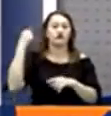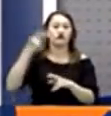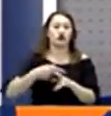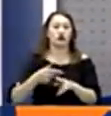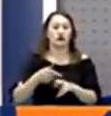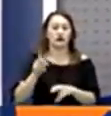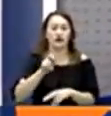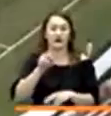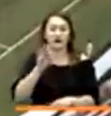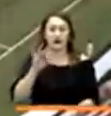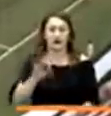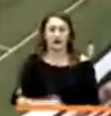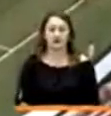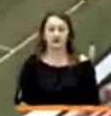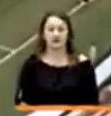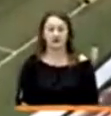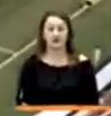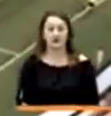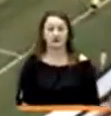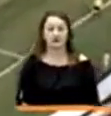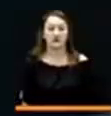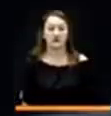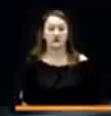de febrero.